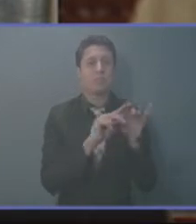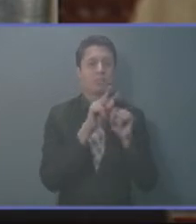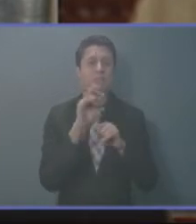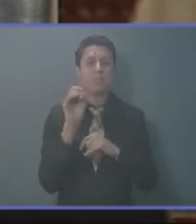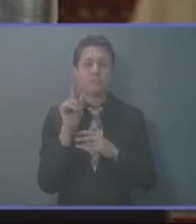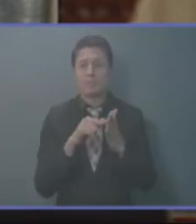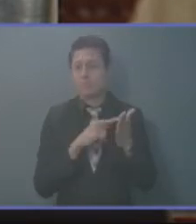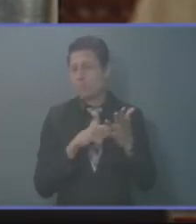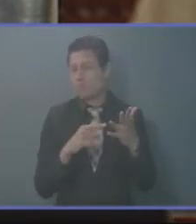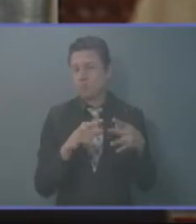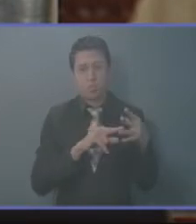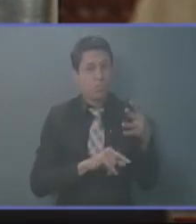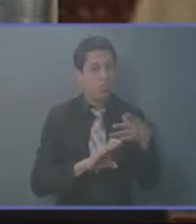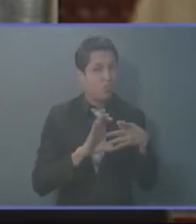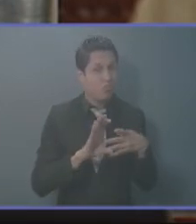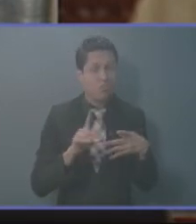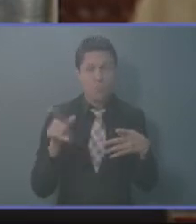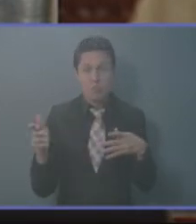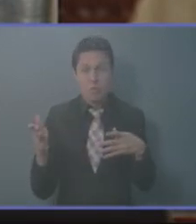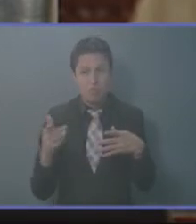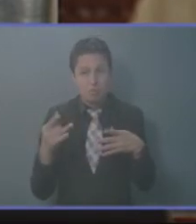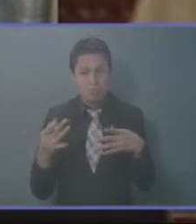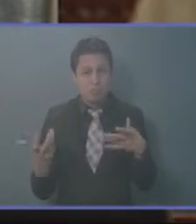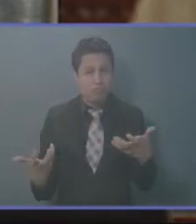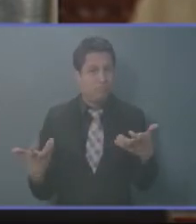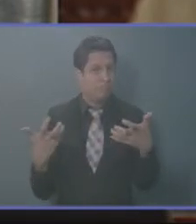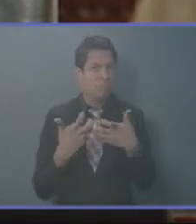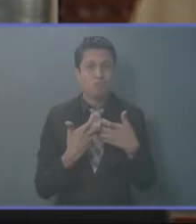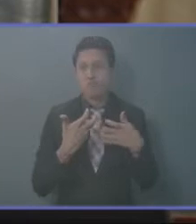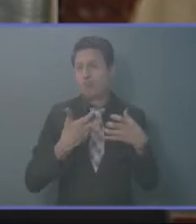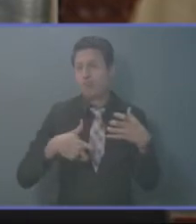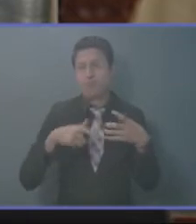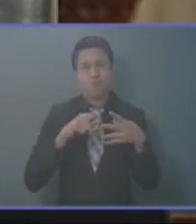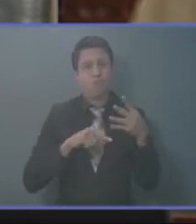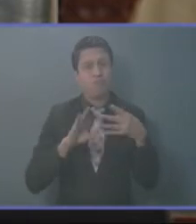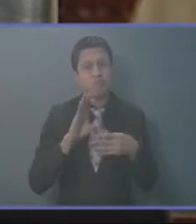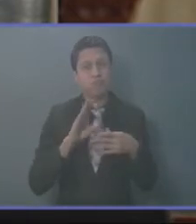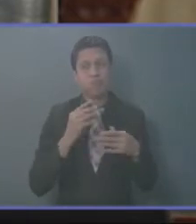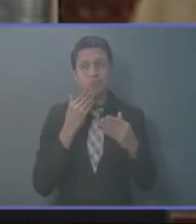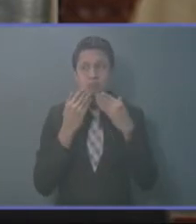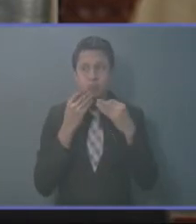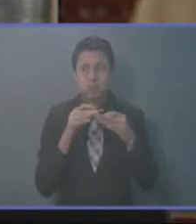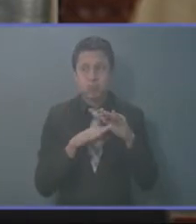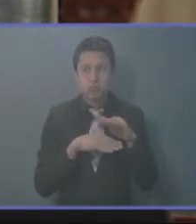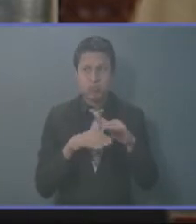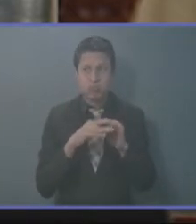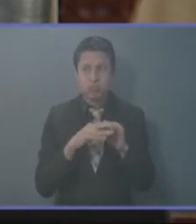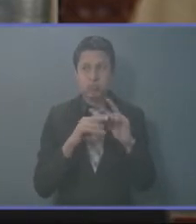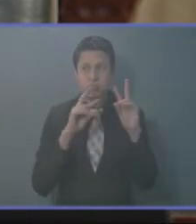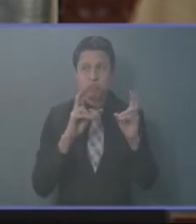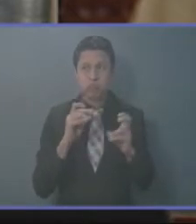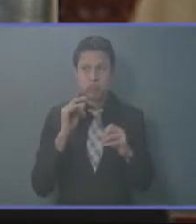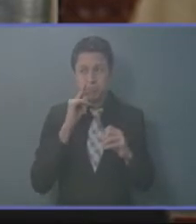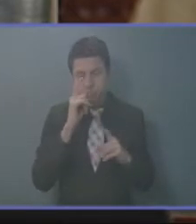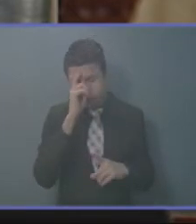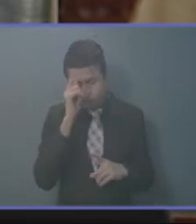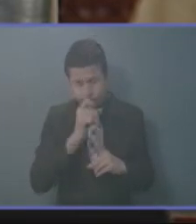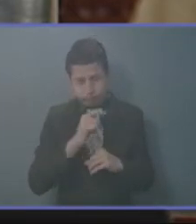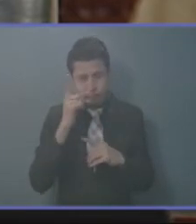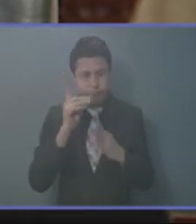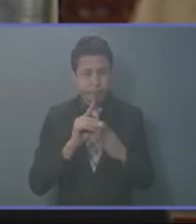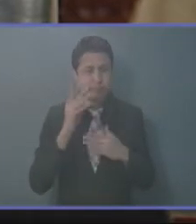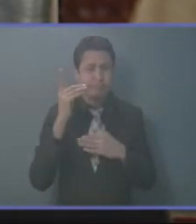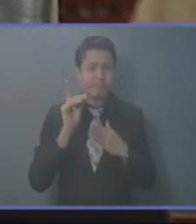las razones de inconstitucionalidad ya señaladas, dejando constancia de mis consideraciones sobre el particular a los honorables